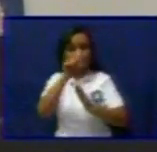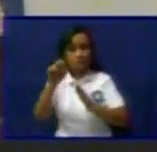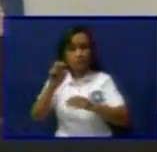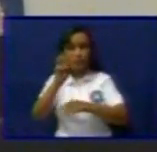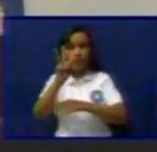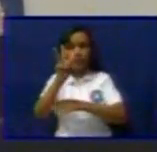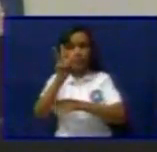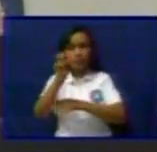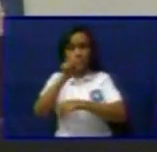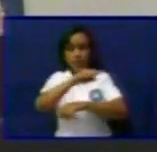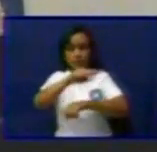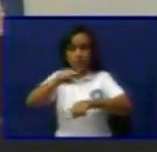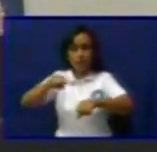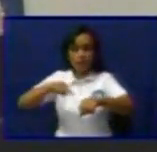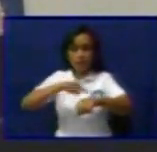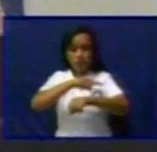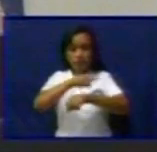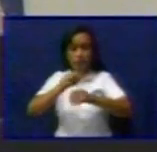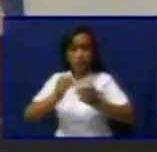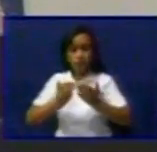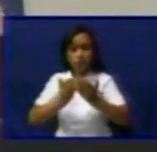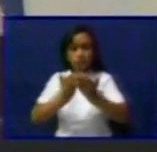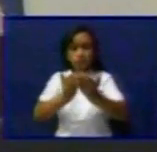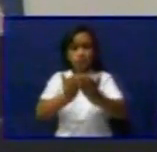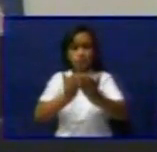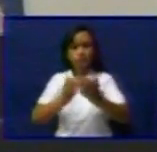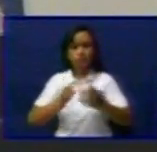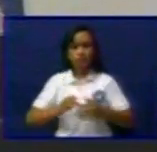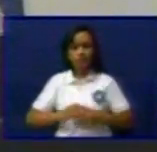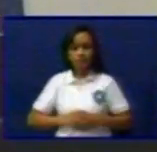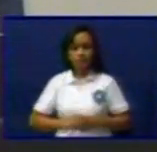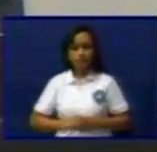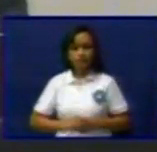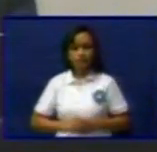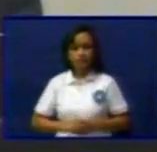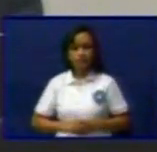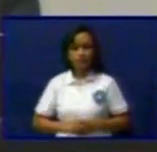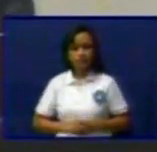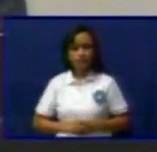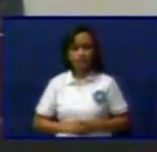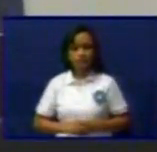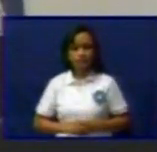con 30 horas de tránsito por cada pargo.